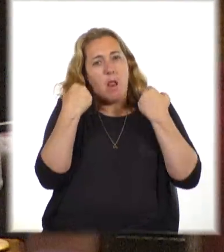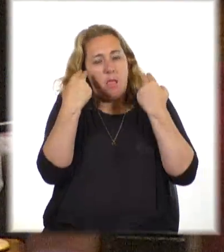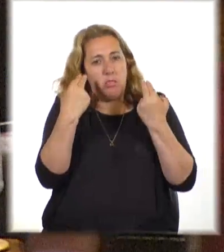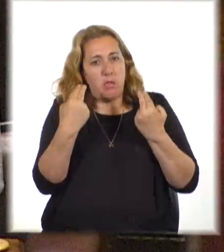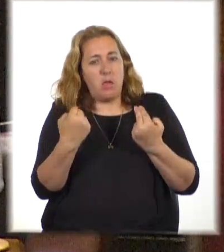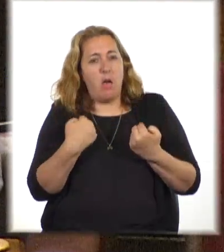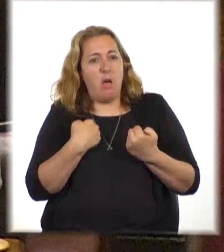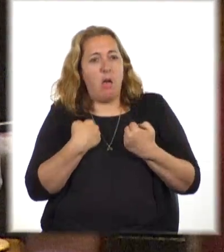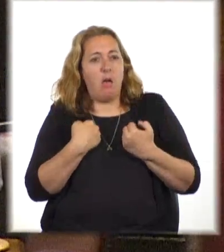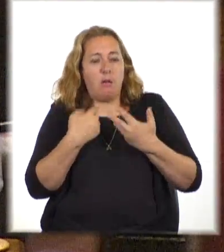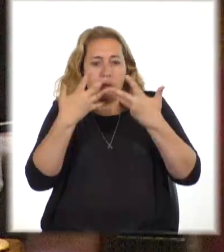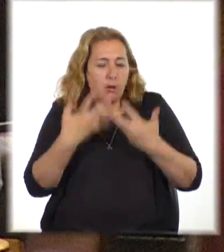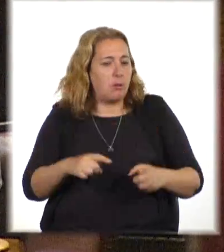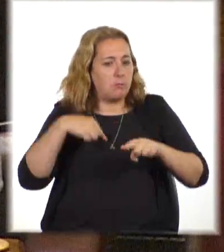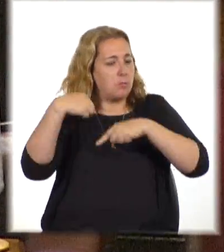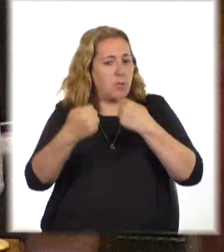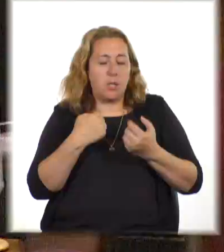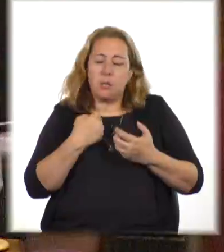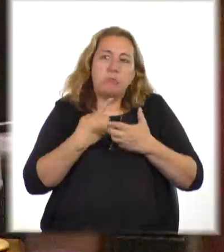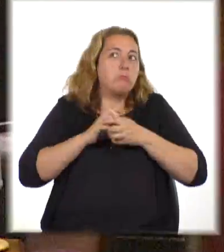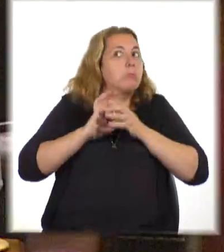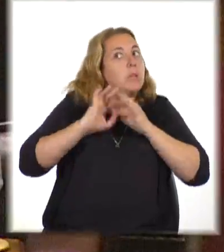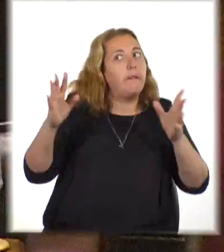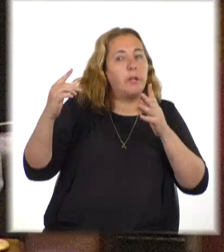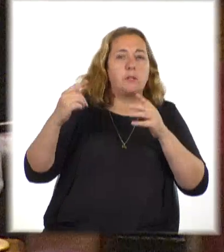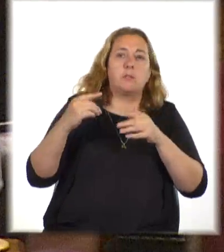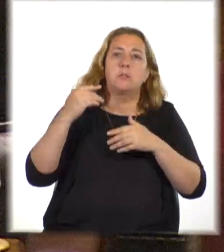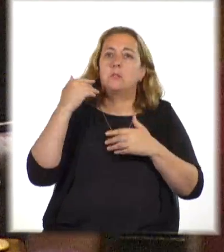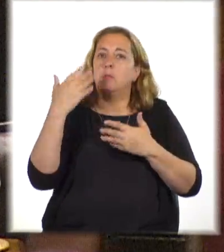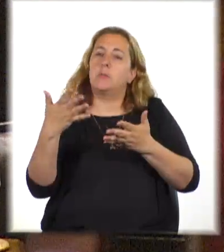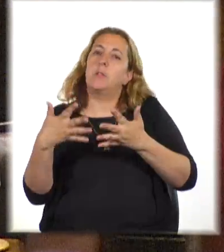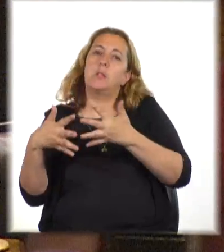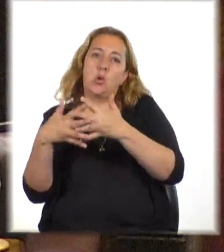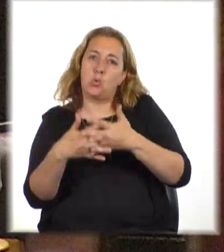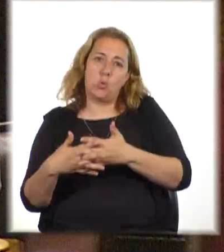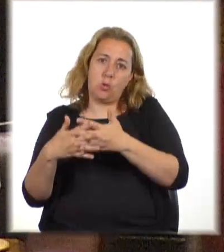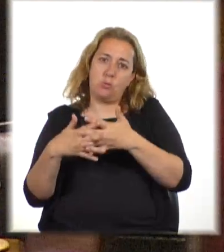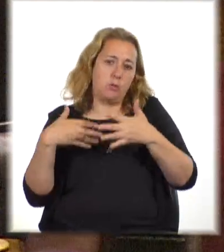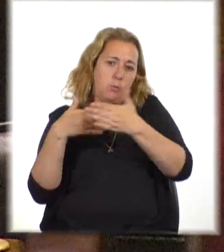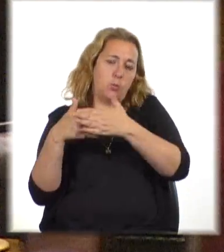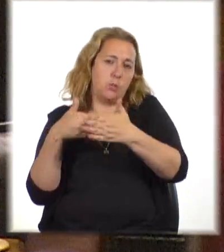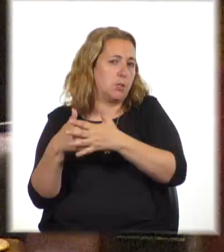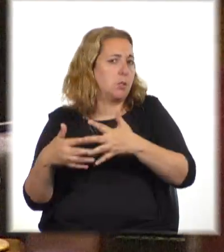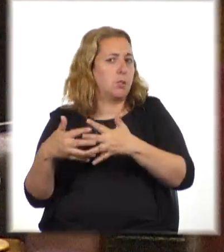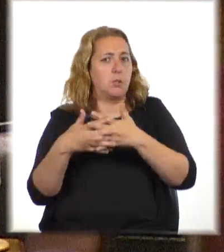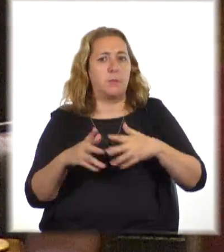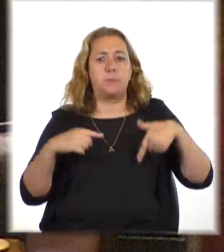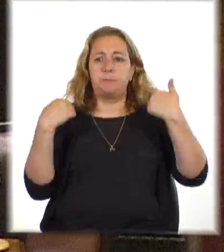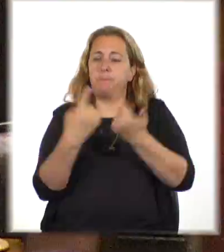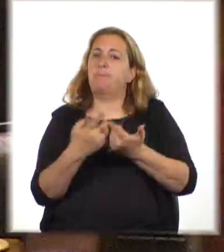mantener su autodeterminación frente al imperialismo norteamericano muy cerca de eeuu y quisiéramos